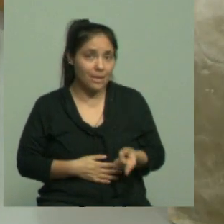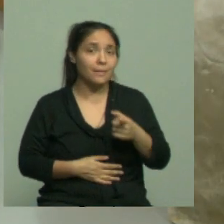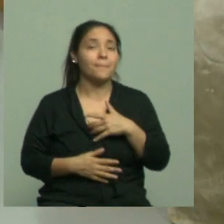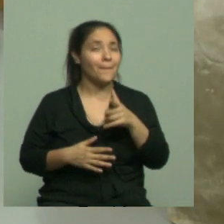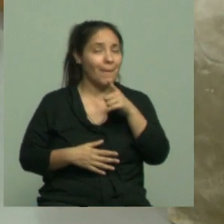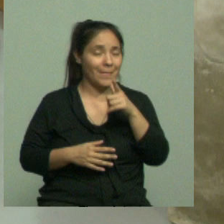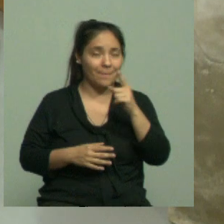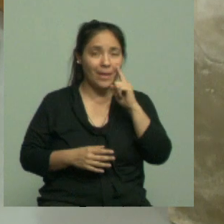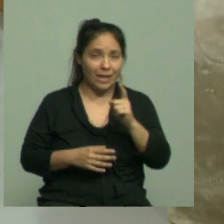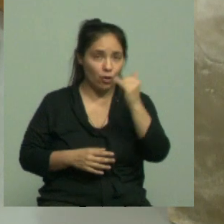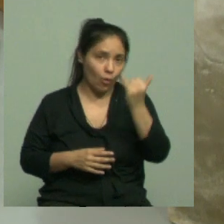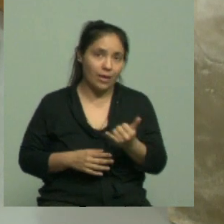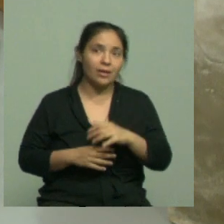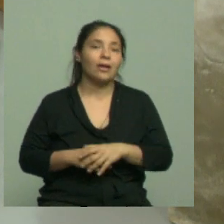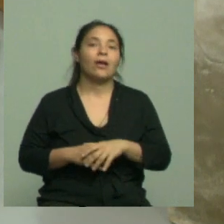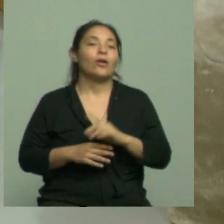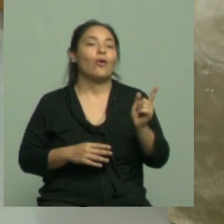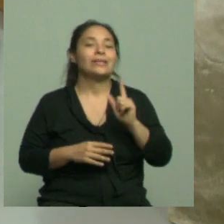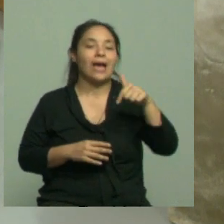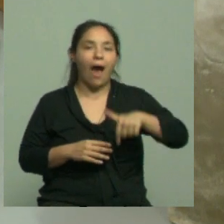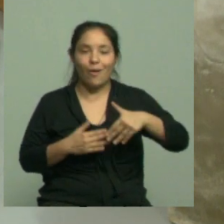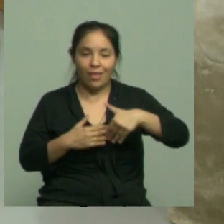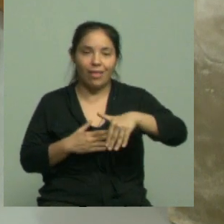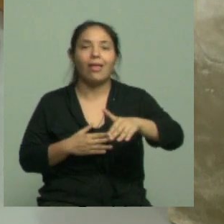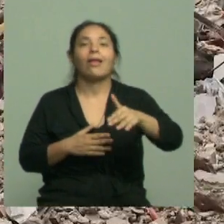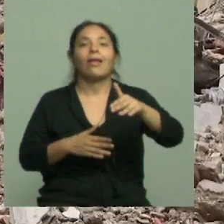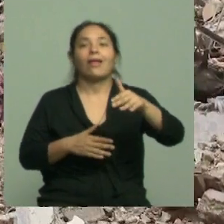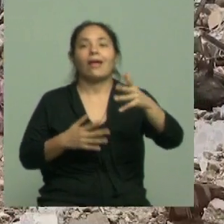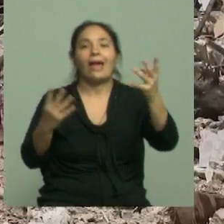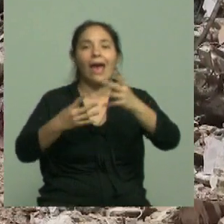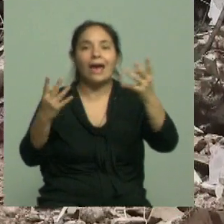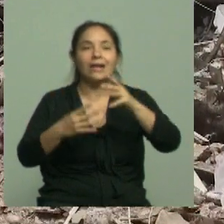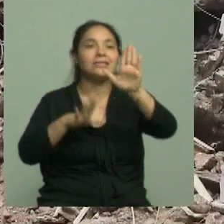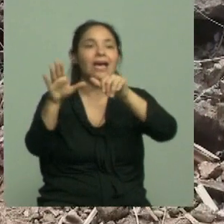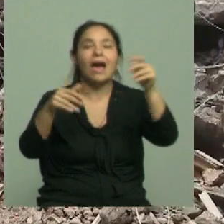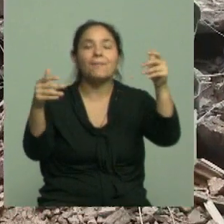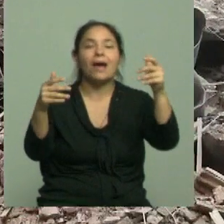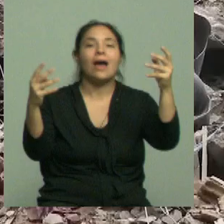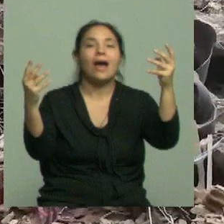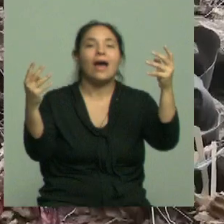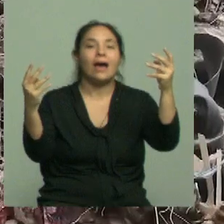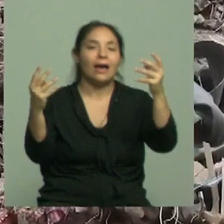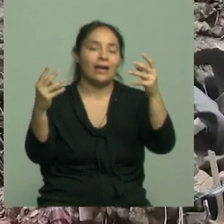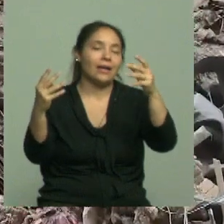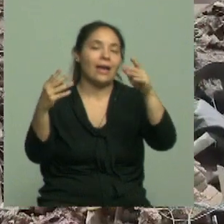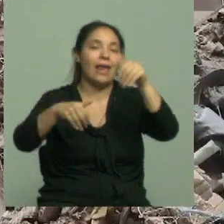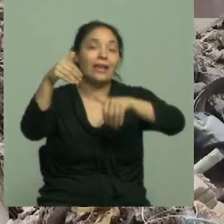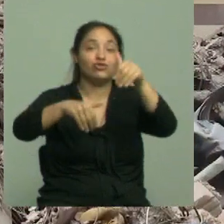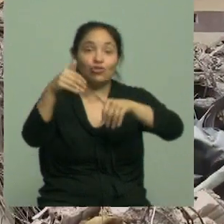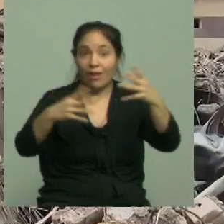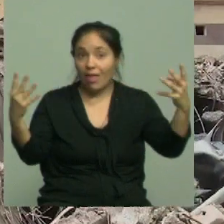riesgo, obviamente no va a haber un llamado a elecciones mientras estén en proceso de guerra, pero una vez finalizado, yo creo que la